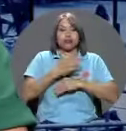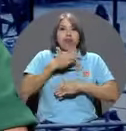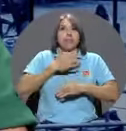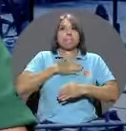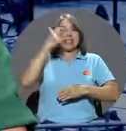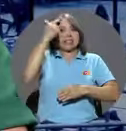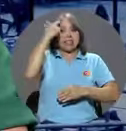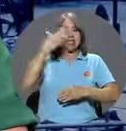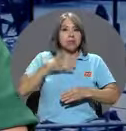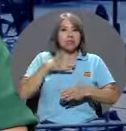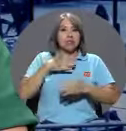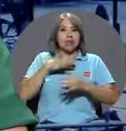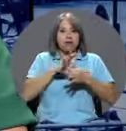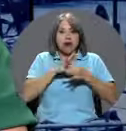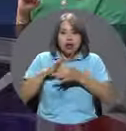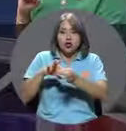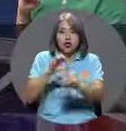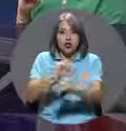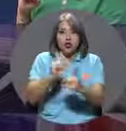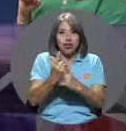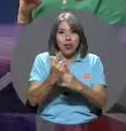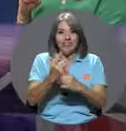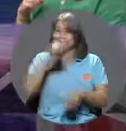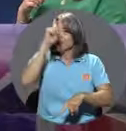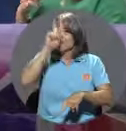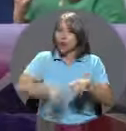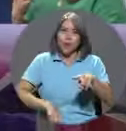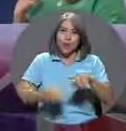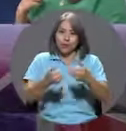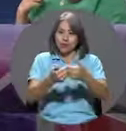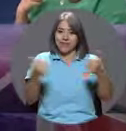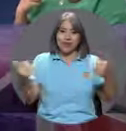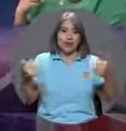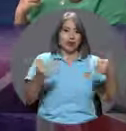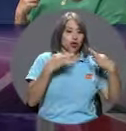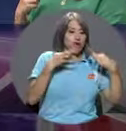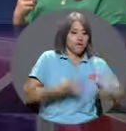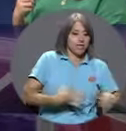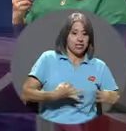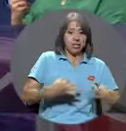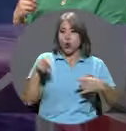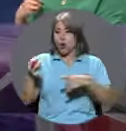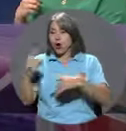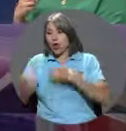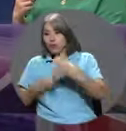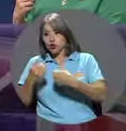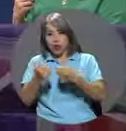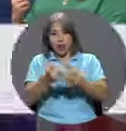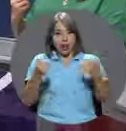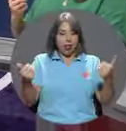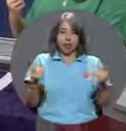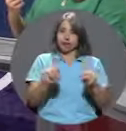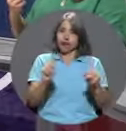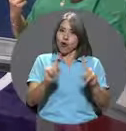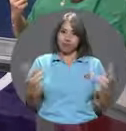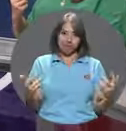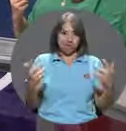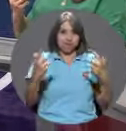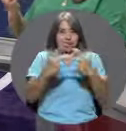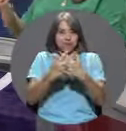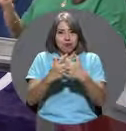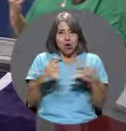integralidad, somos más que un rol. Somos un ser humano que al mismo tiempo es madre o